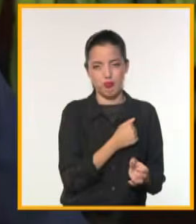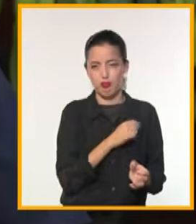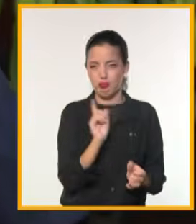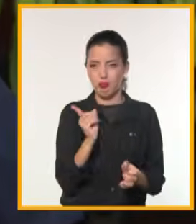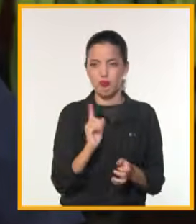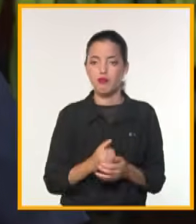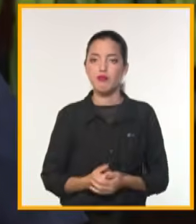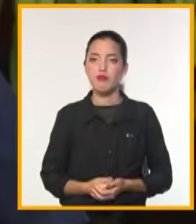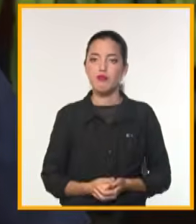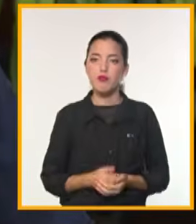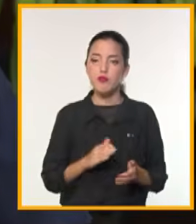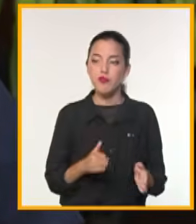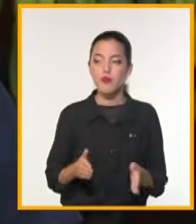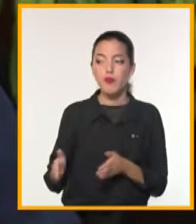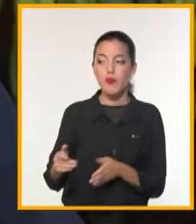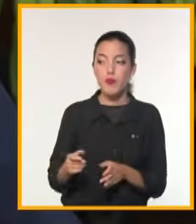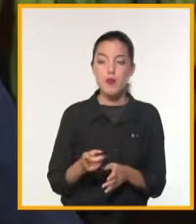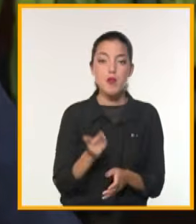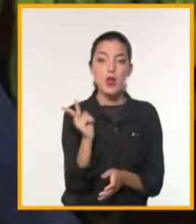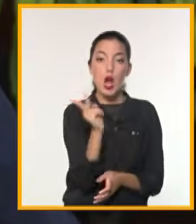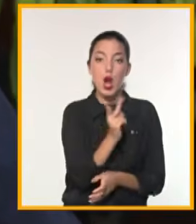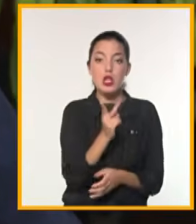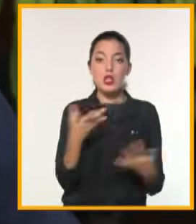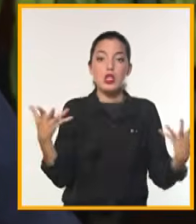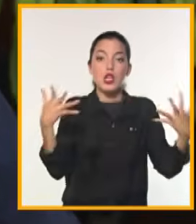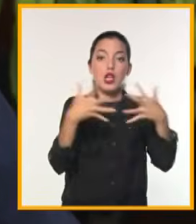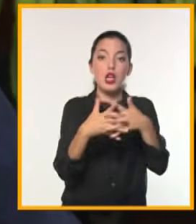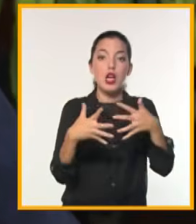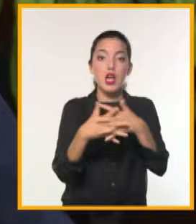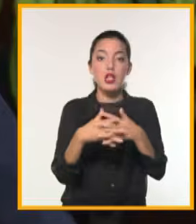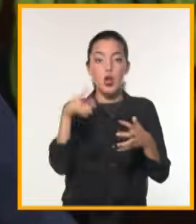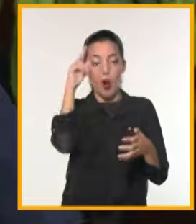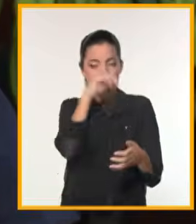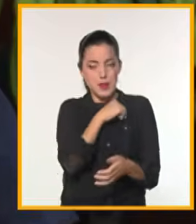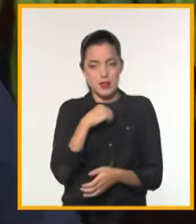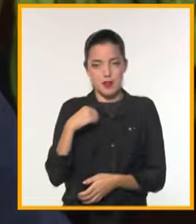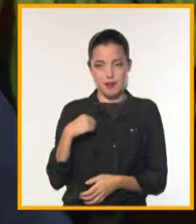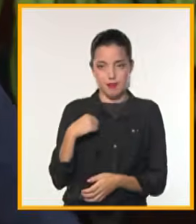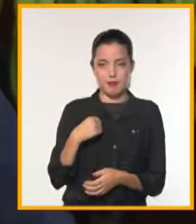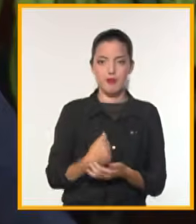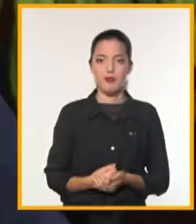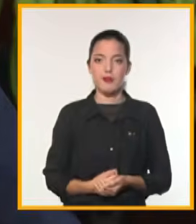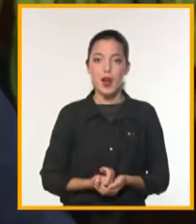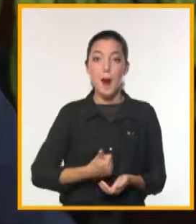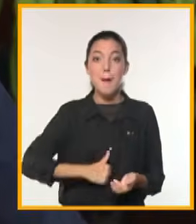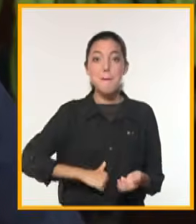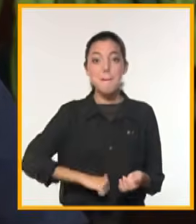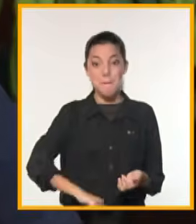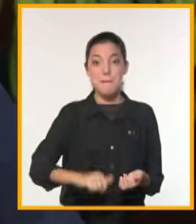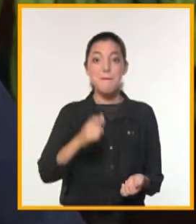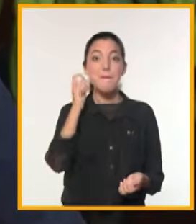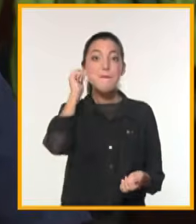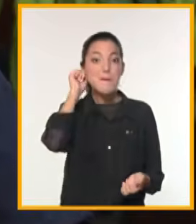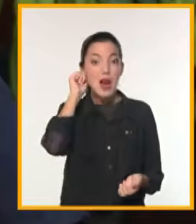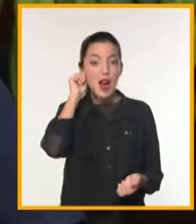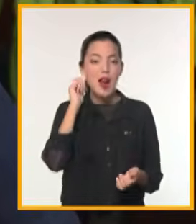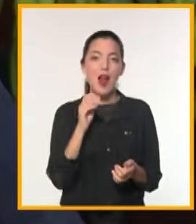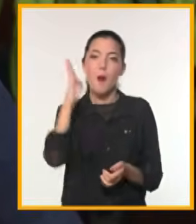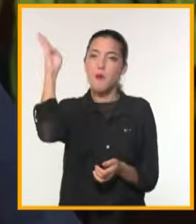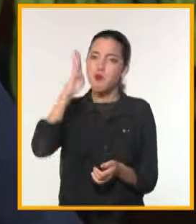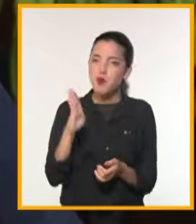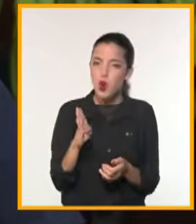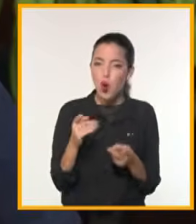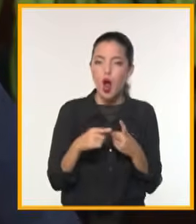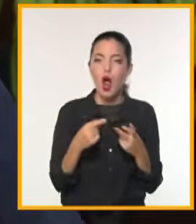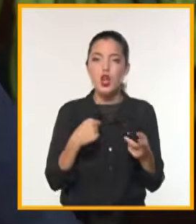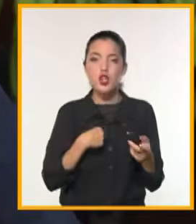tenido o tenemos, ¿no?, vinculación con la medicina. Mi hermana, como ya te digo, es microbióloga, yo soy médico, tengo otro hermano que